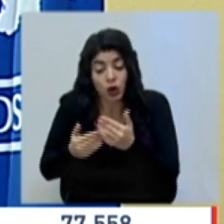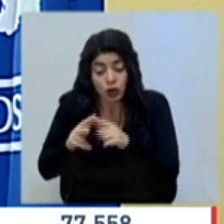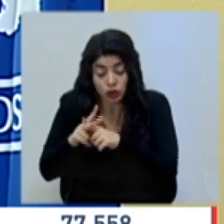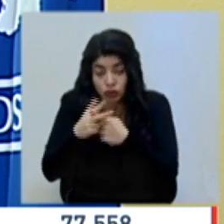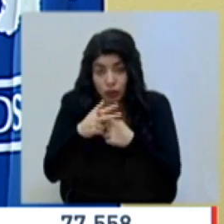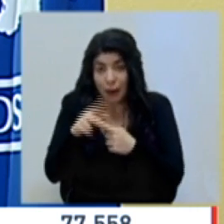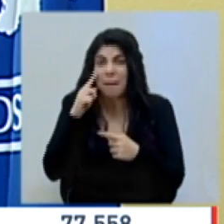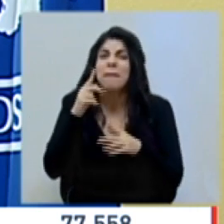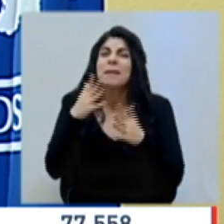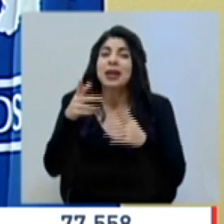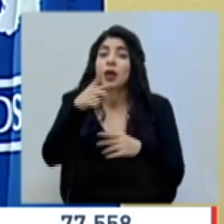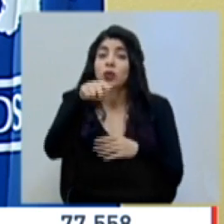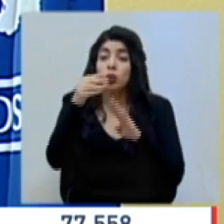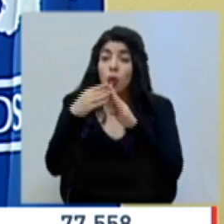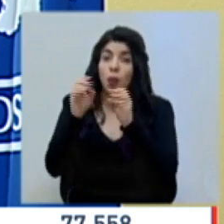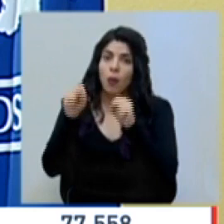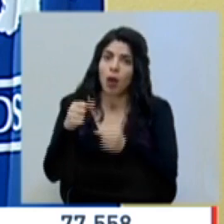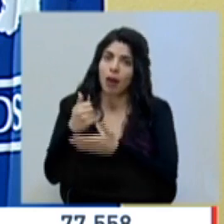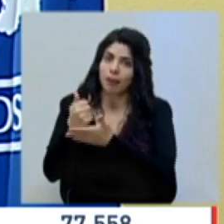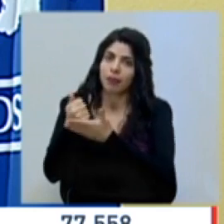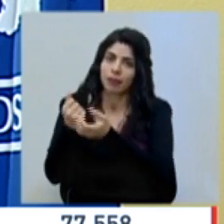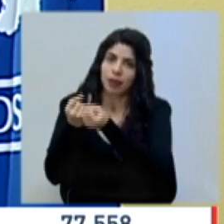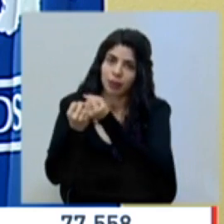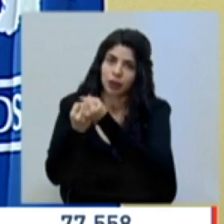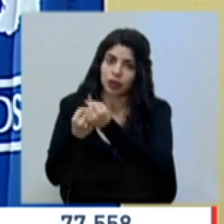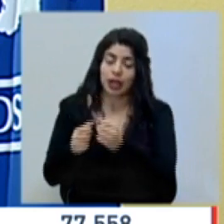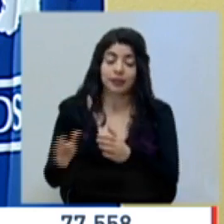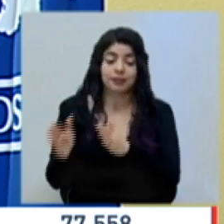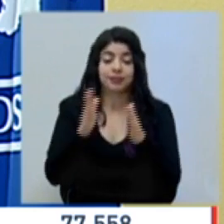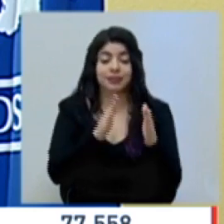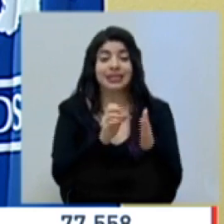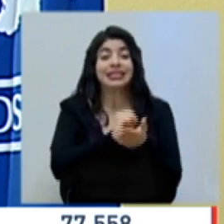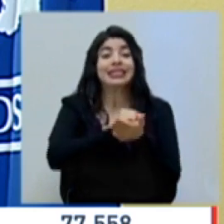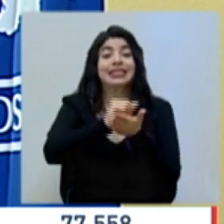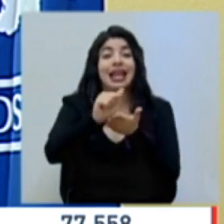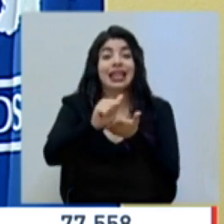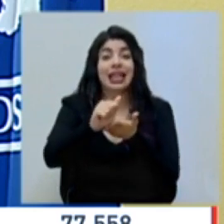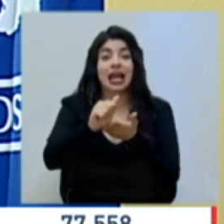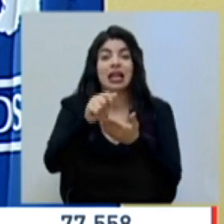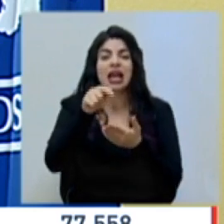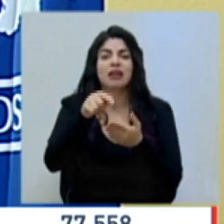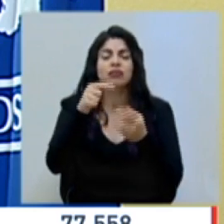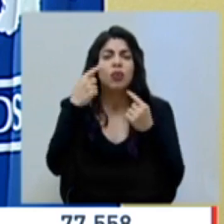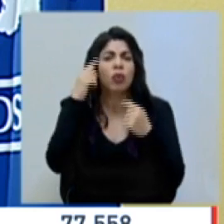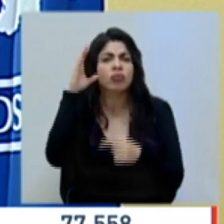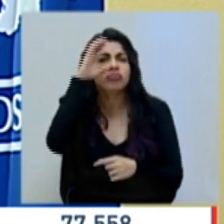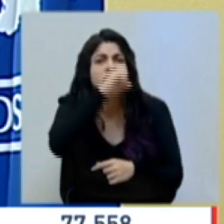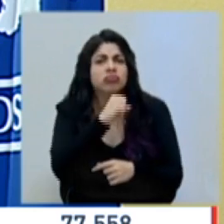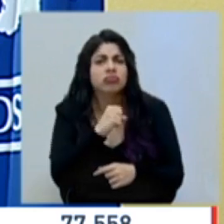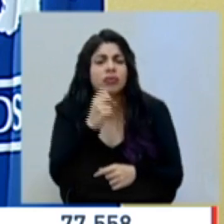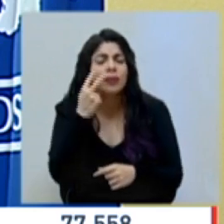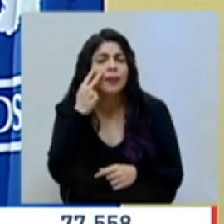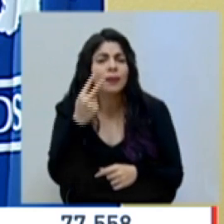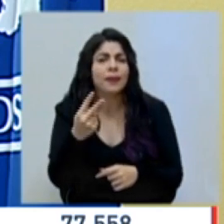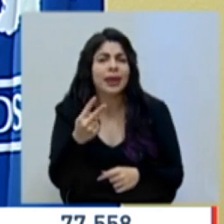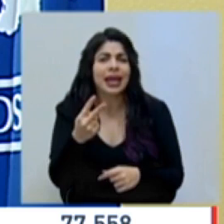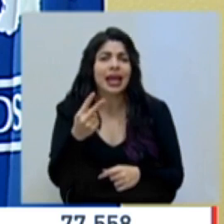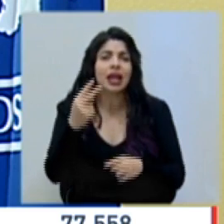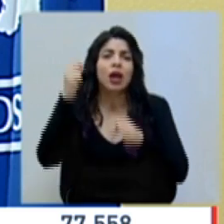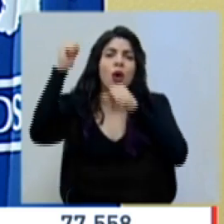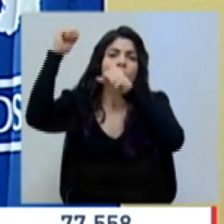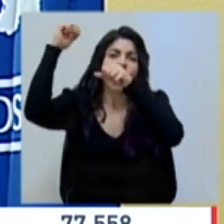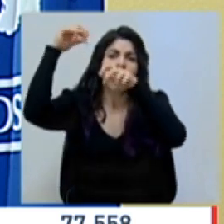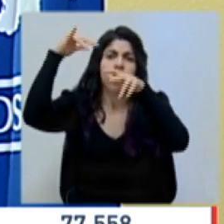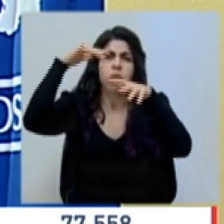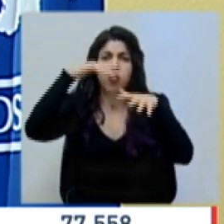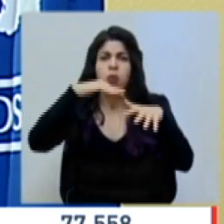a estas comunidades. En el caso particular de Santa Ana, lo que logramos ver fue el